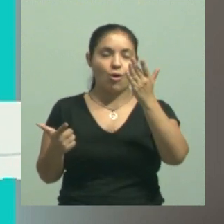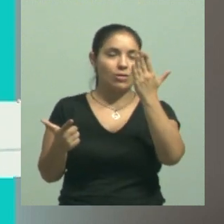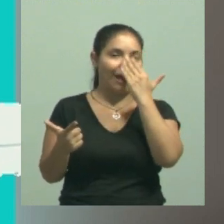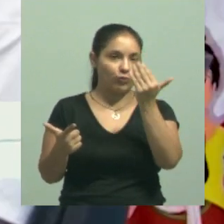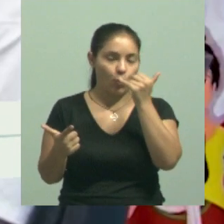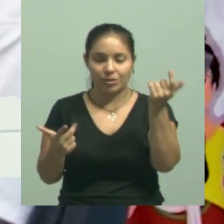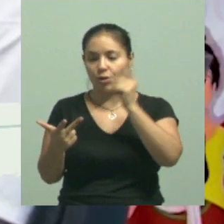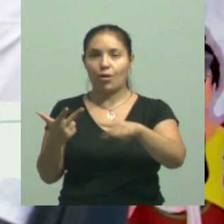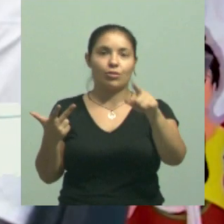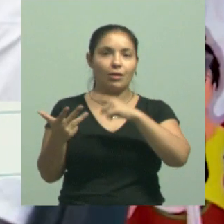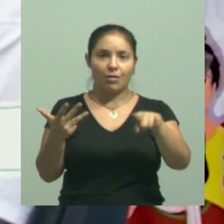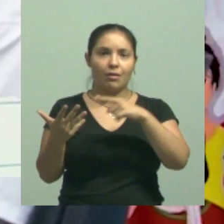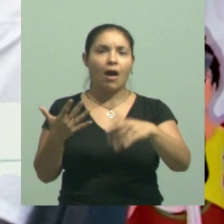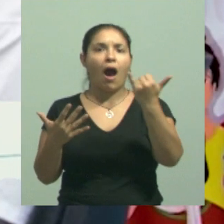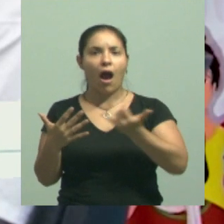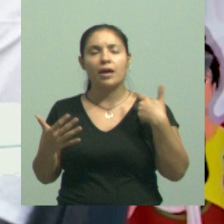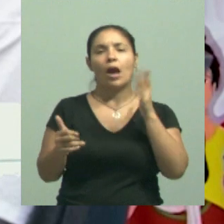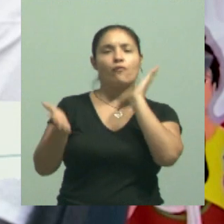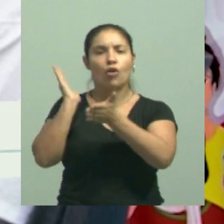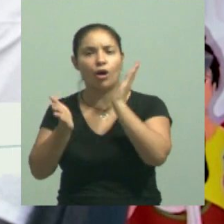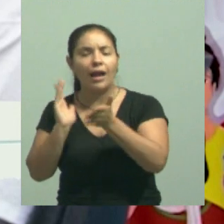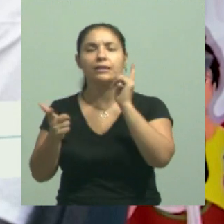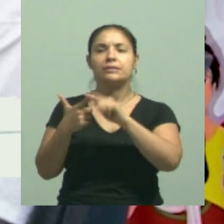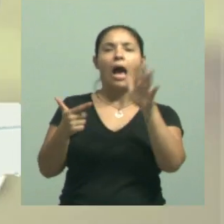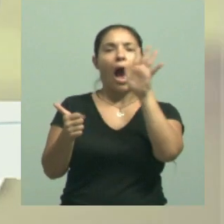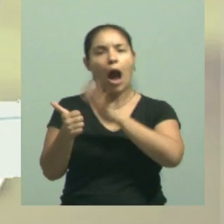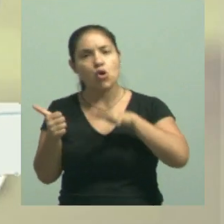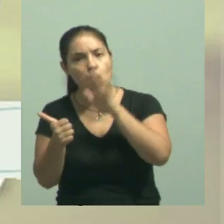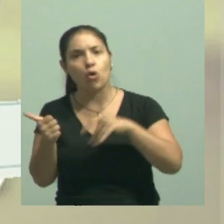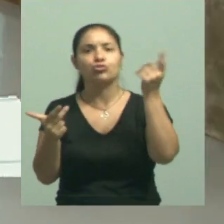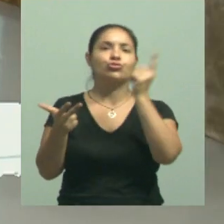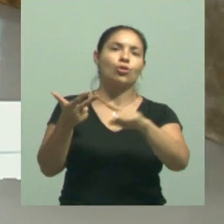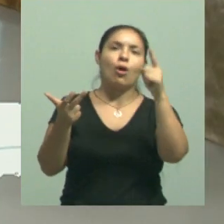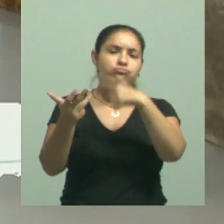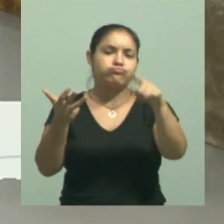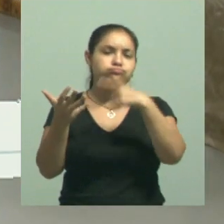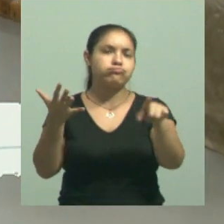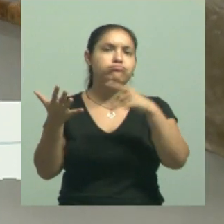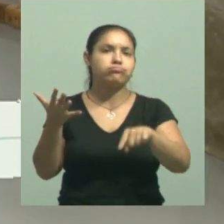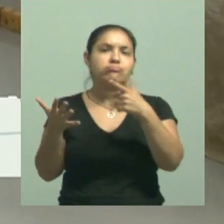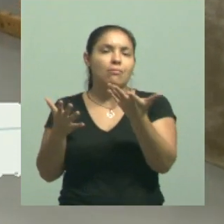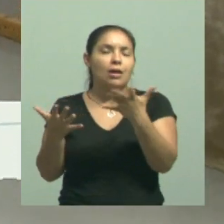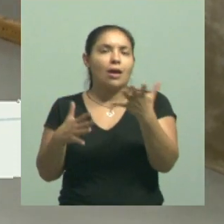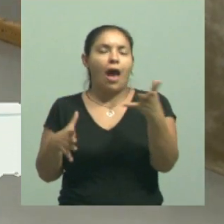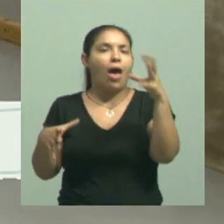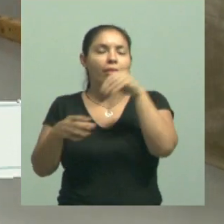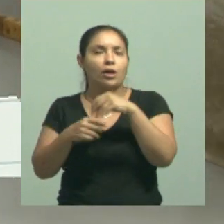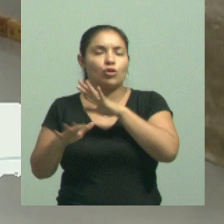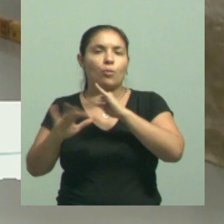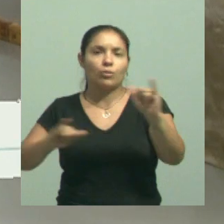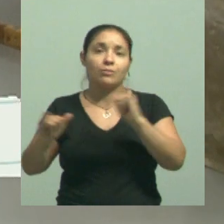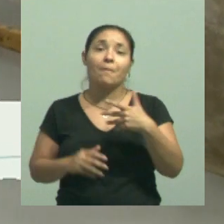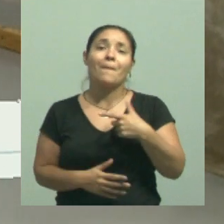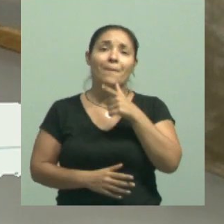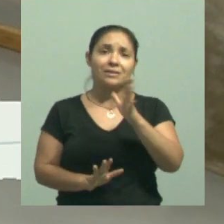que marca acoso, abuso, atropello, violencia, discriminación hacia las mujeres en los medios de comunicación. Entonces me parece que es un día para hablar de